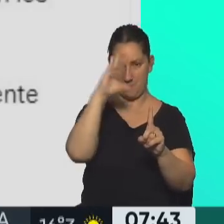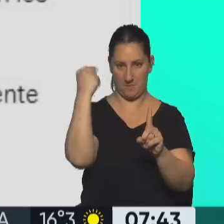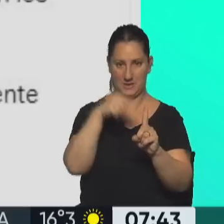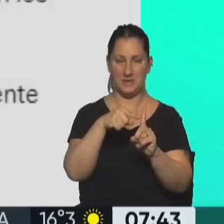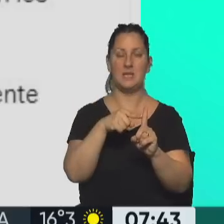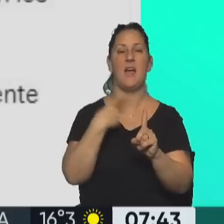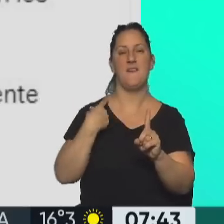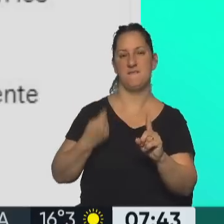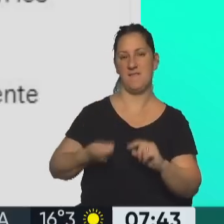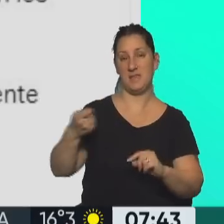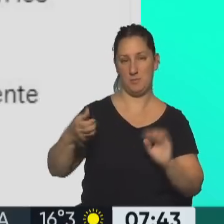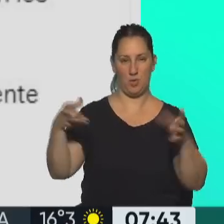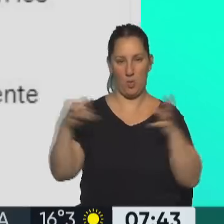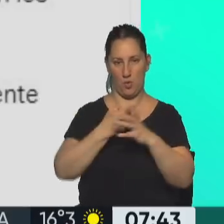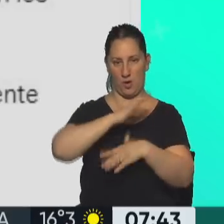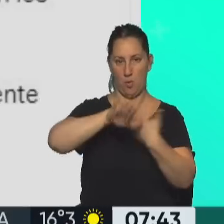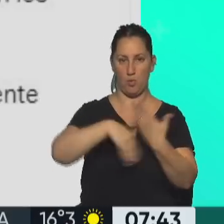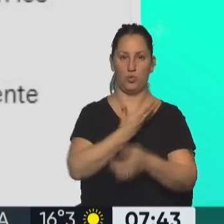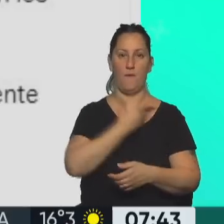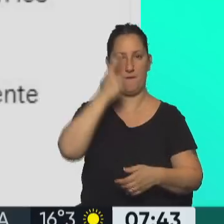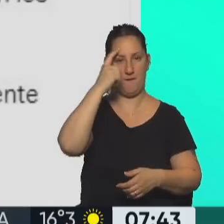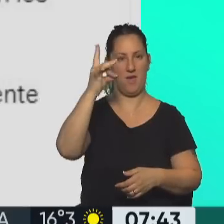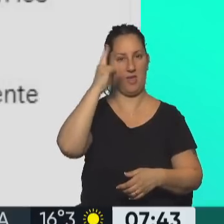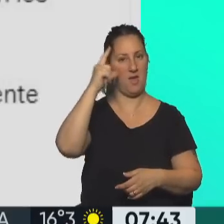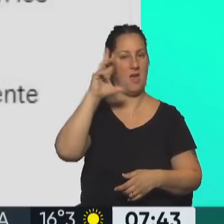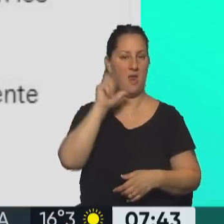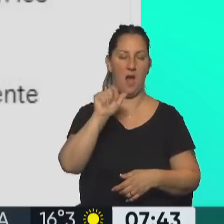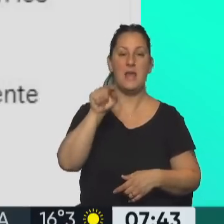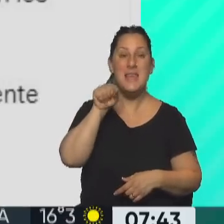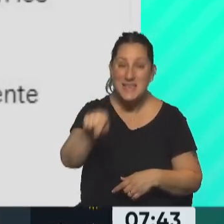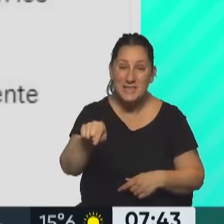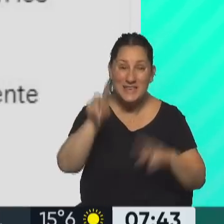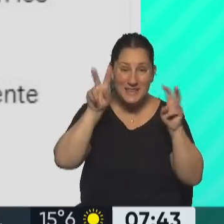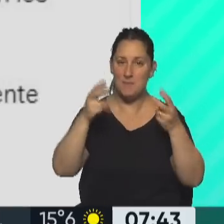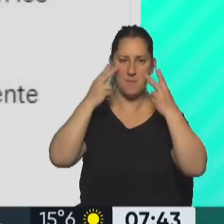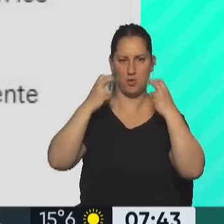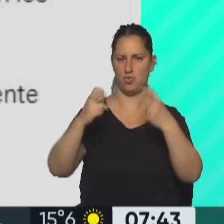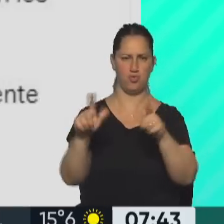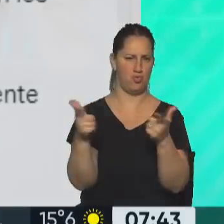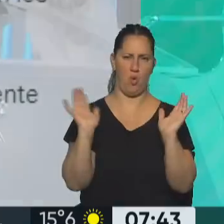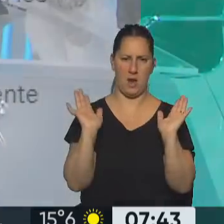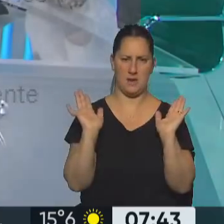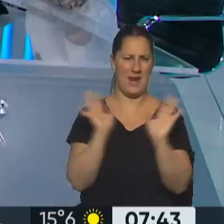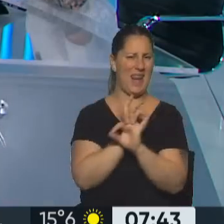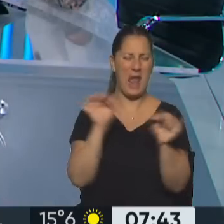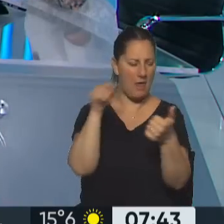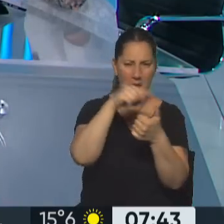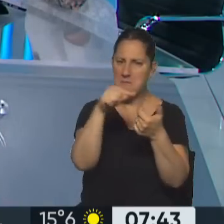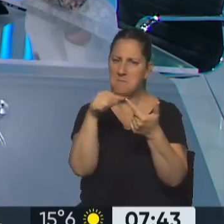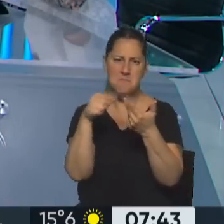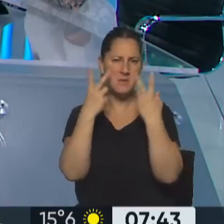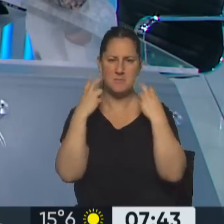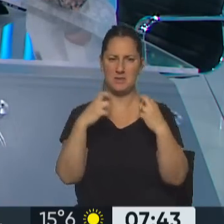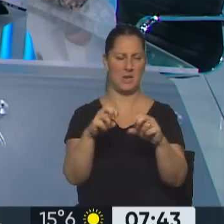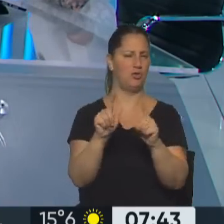al financiamiento de la agrupación Revolución Federal. Bueno, eso particularmente no se está investigando. No hay ninguna línea de investigación que apunte hacia esa